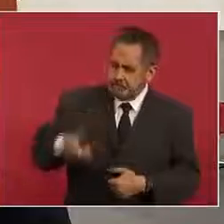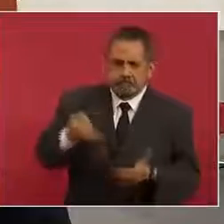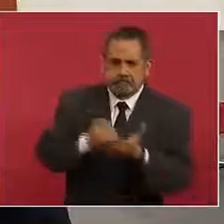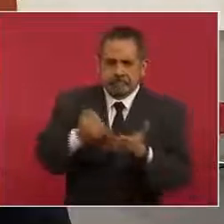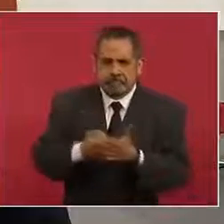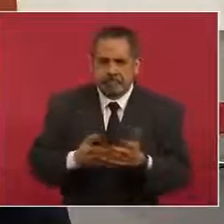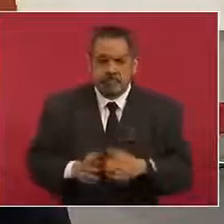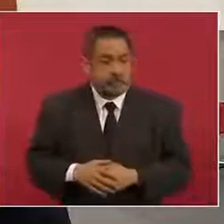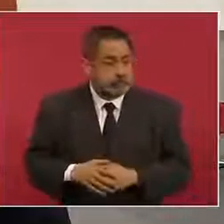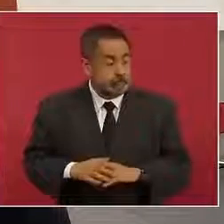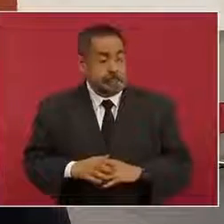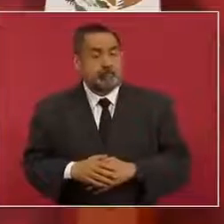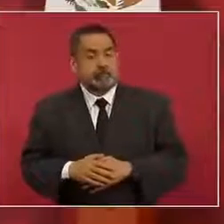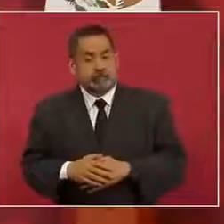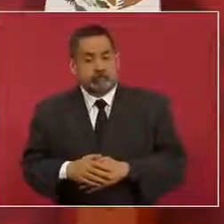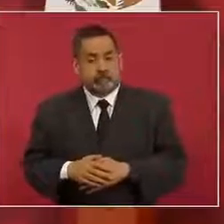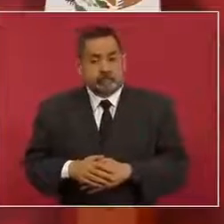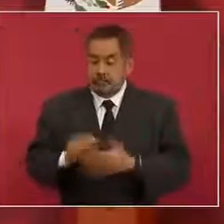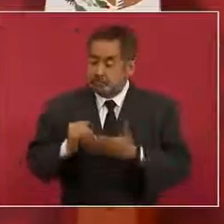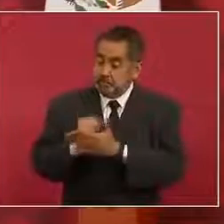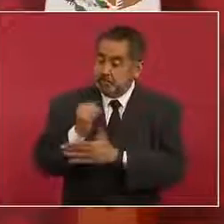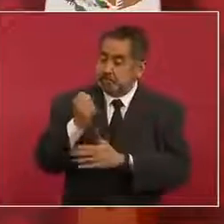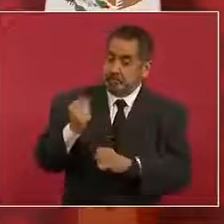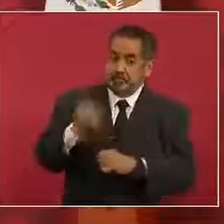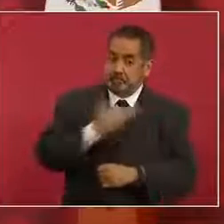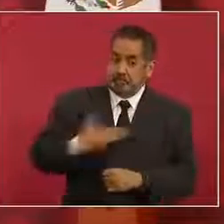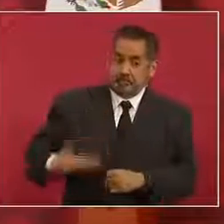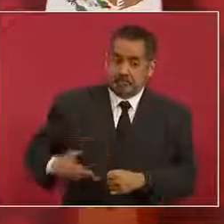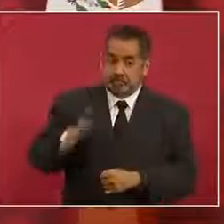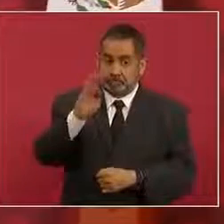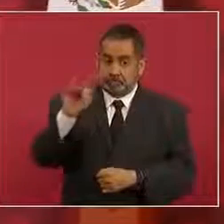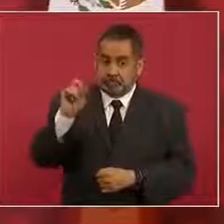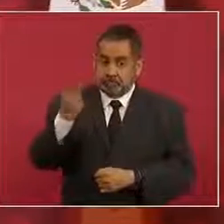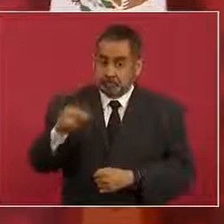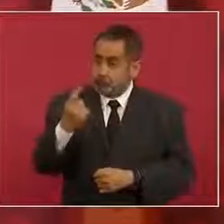Está muy radical el presidente Biden.